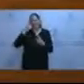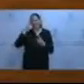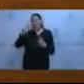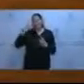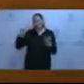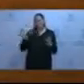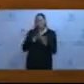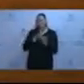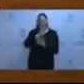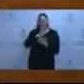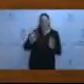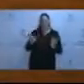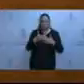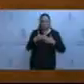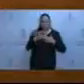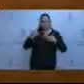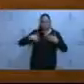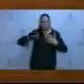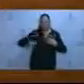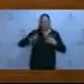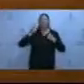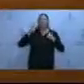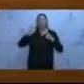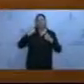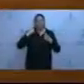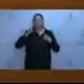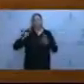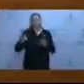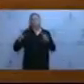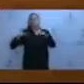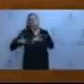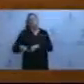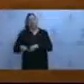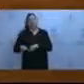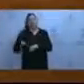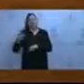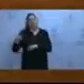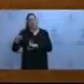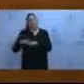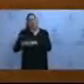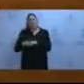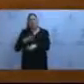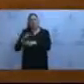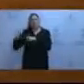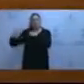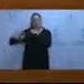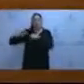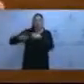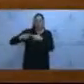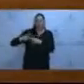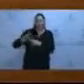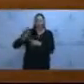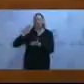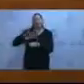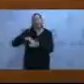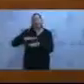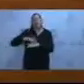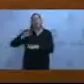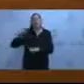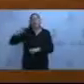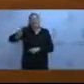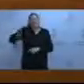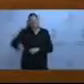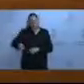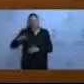2015. Unas cuentas que han arrojado pérdidas que, en buena medida, se deben a las consecuencias derivadas de la sentencia del